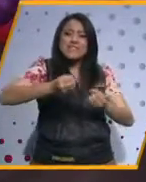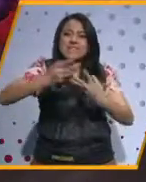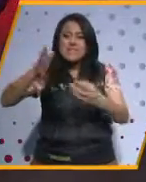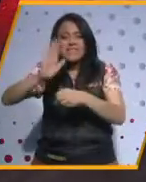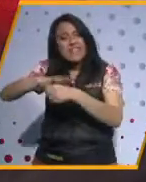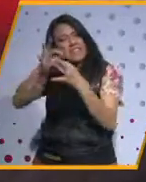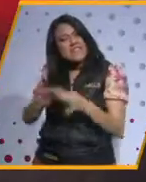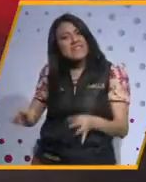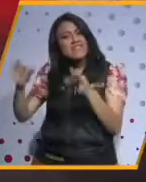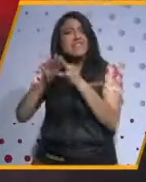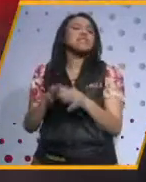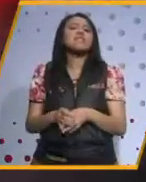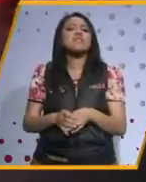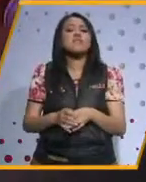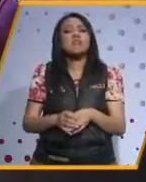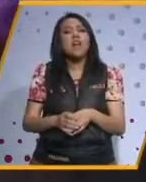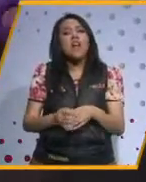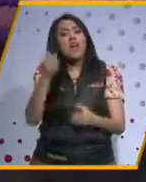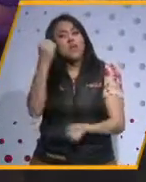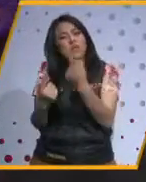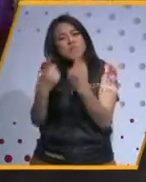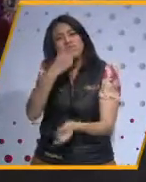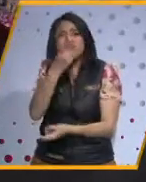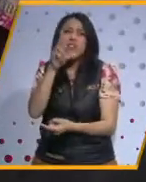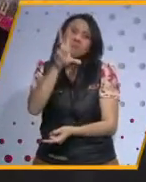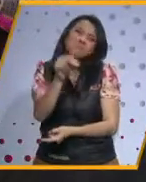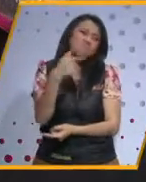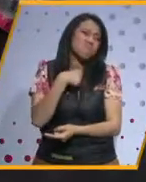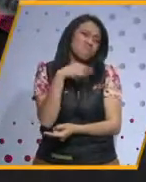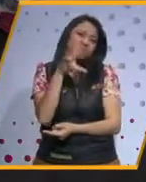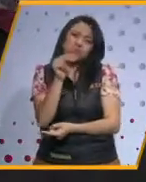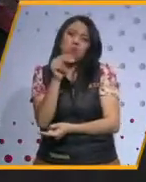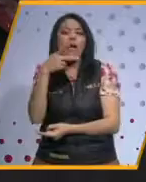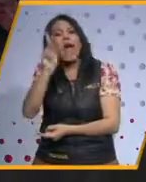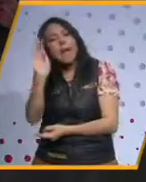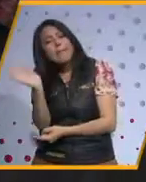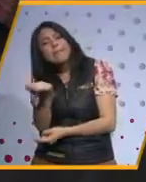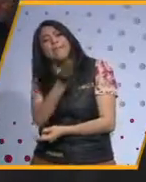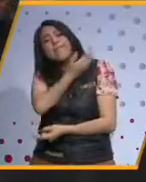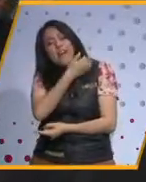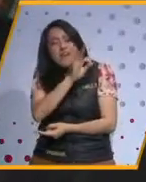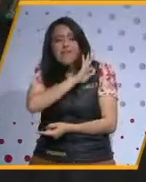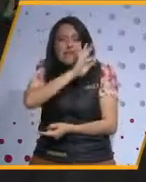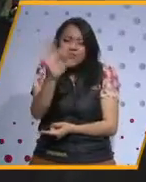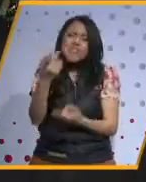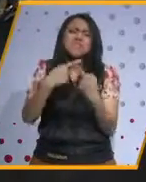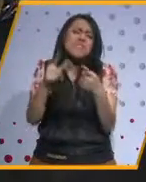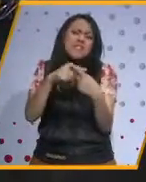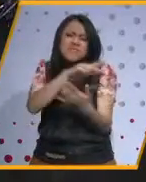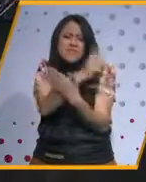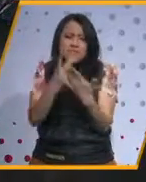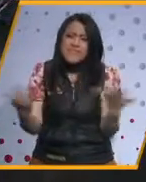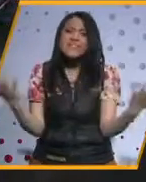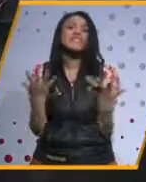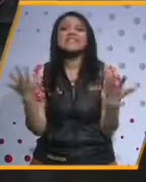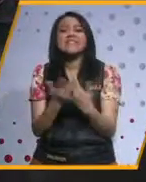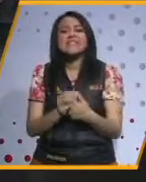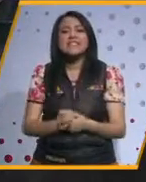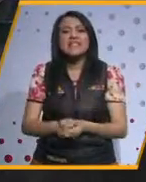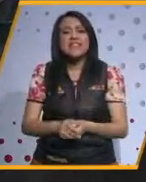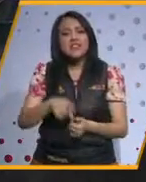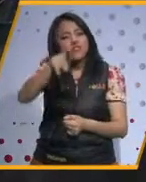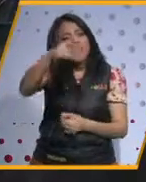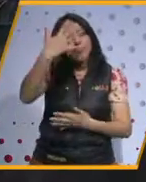te dice, yo juguetes no, pero hice bufandas y hice esto. Pero estamos haciendo algo por otros mexicanos. Cada vez que usted cobre su